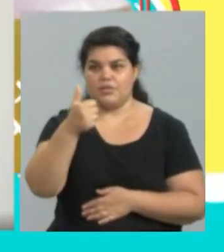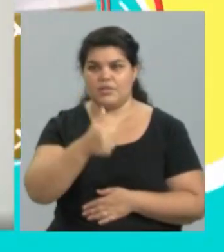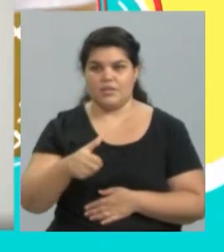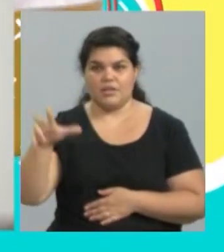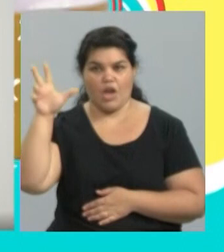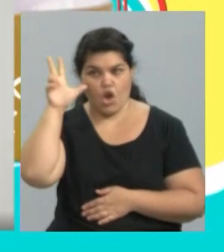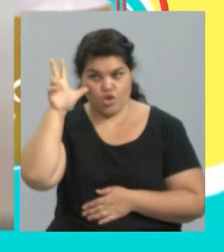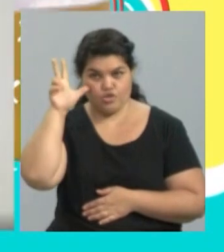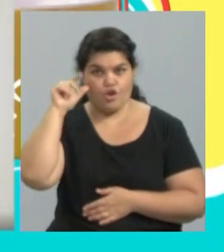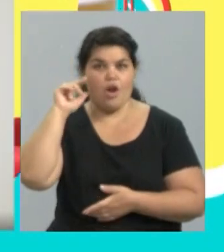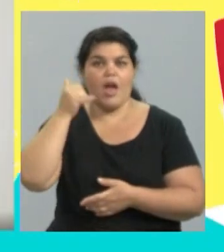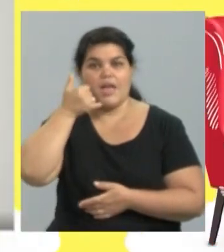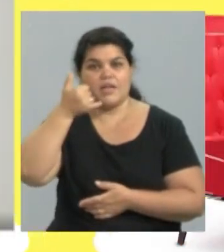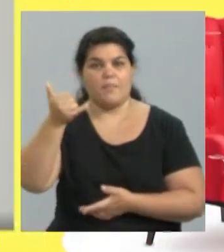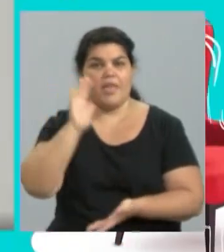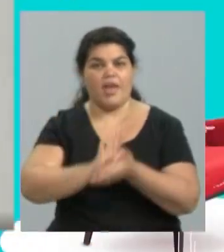168, es una línea gratuita,